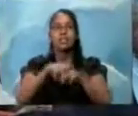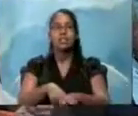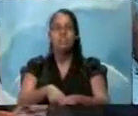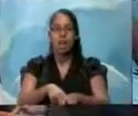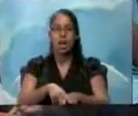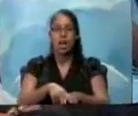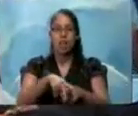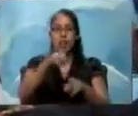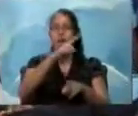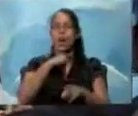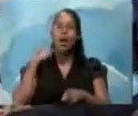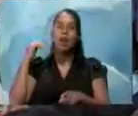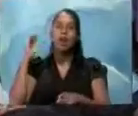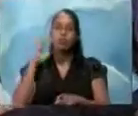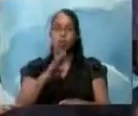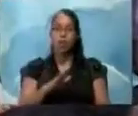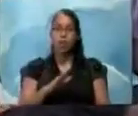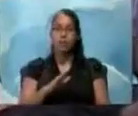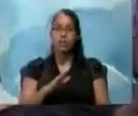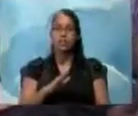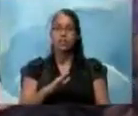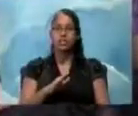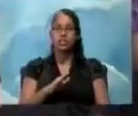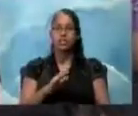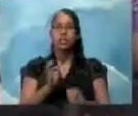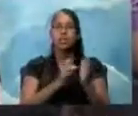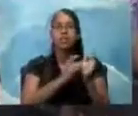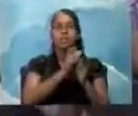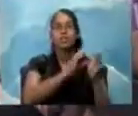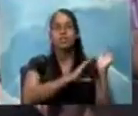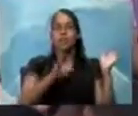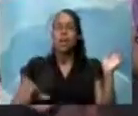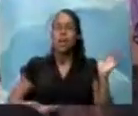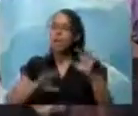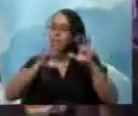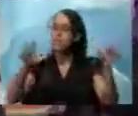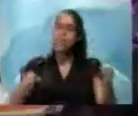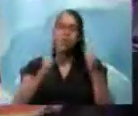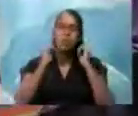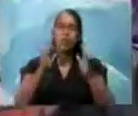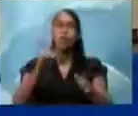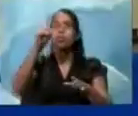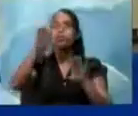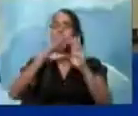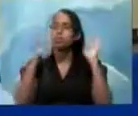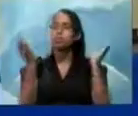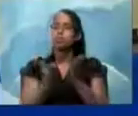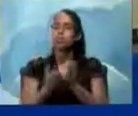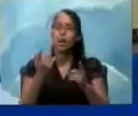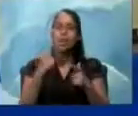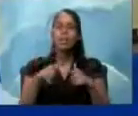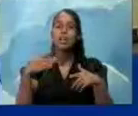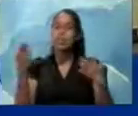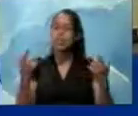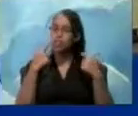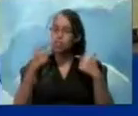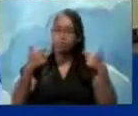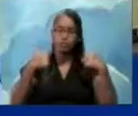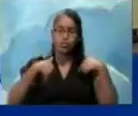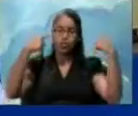sentenciado a muerte. Jesús, el Salvador del mundo. Aquel que dijo: yo soy